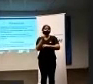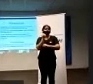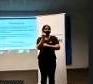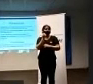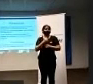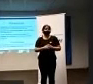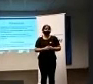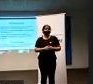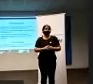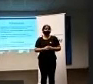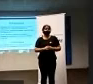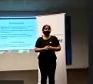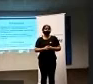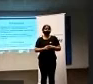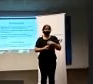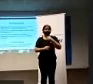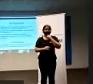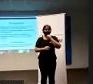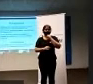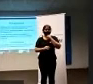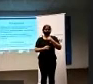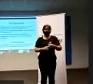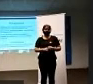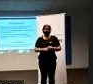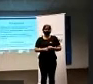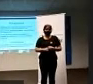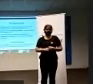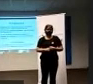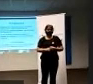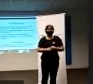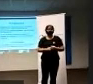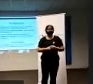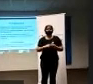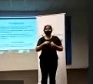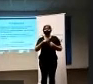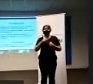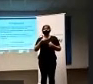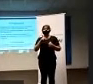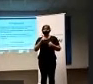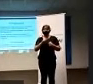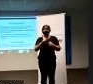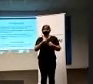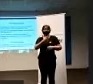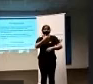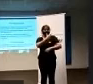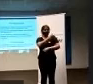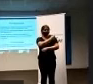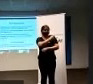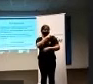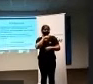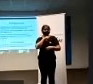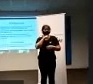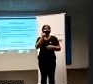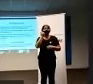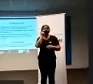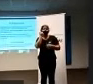esta vacuna debe posponerse en personas que padecen síndrome febril agudo, trombocitopenia y trastornos de coagulación, epilepsia